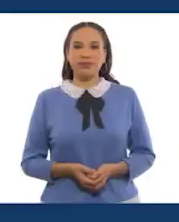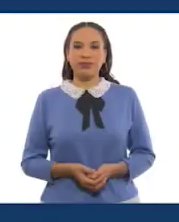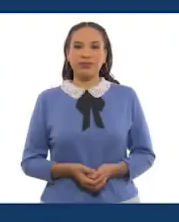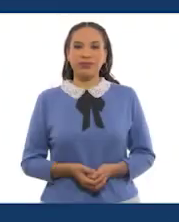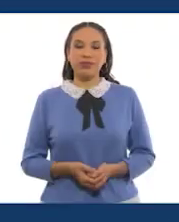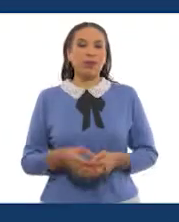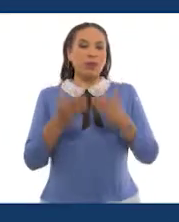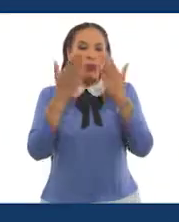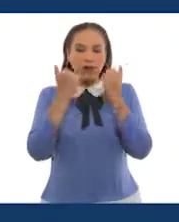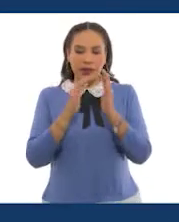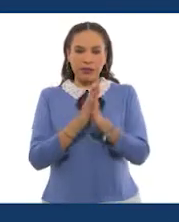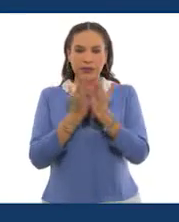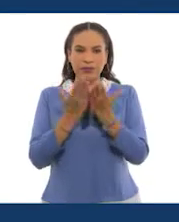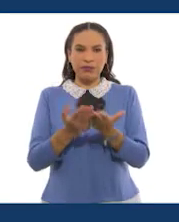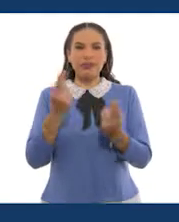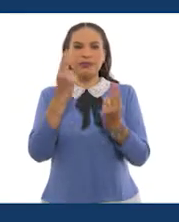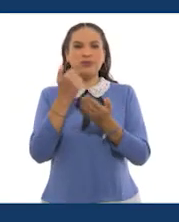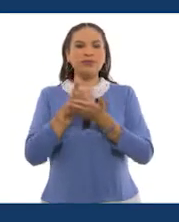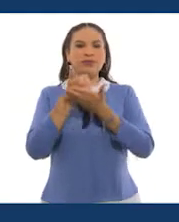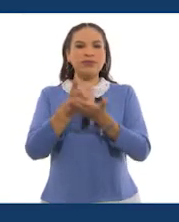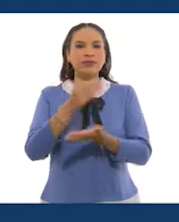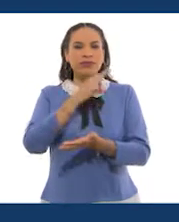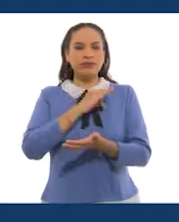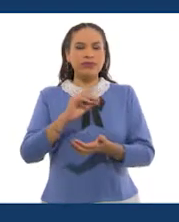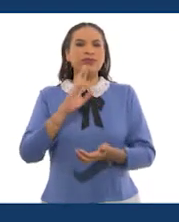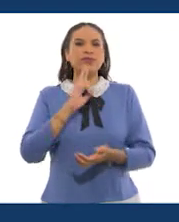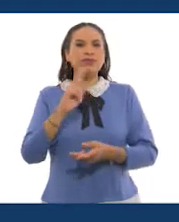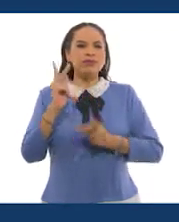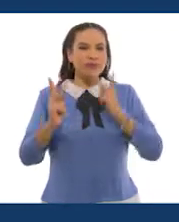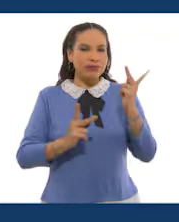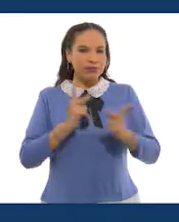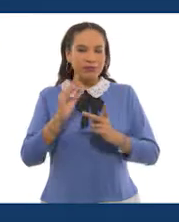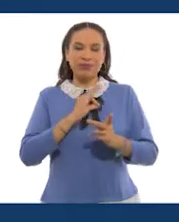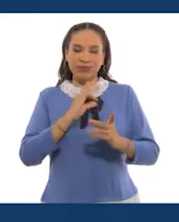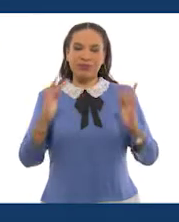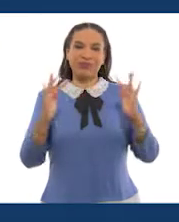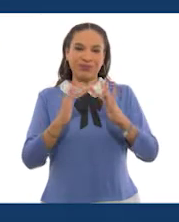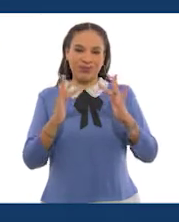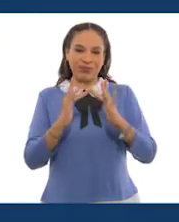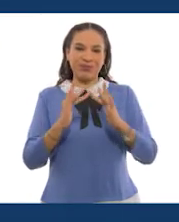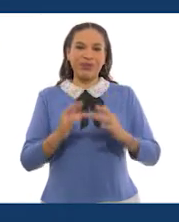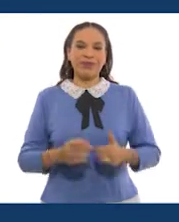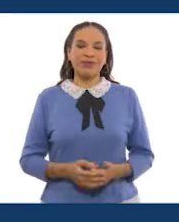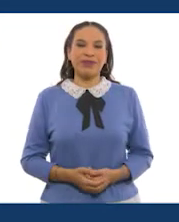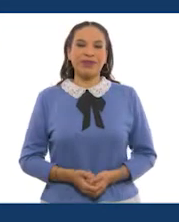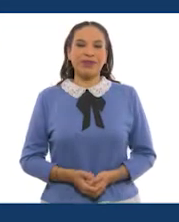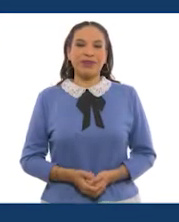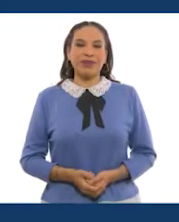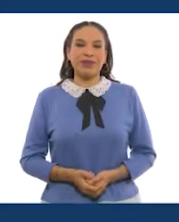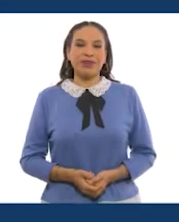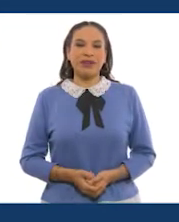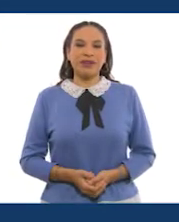Si no tienes el libro de texto o necesitas ayuda para responder las preguntas, contáctanos.